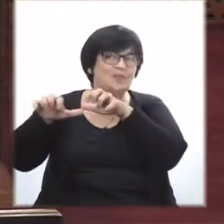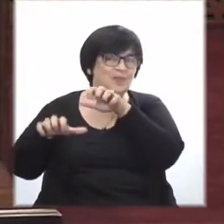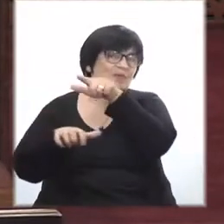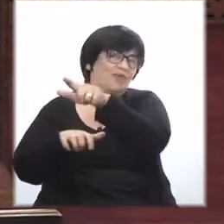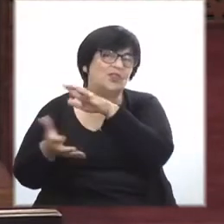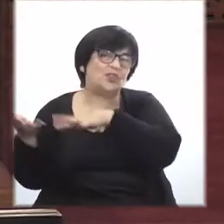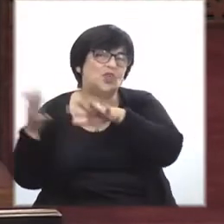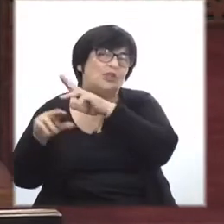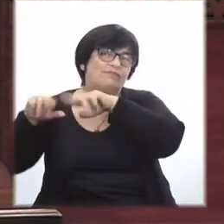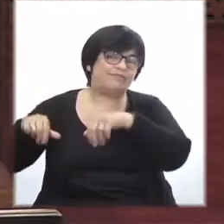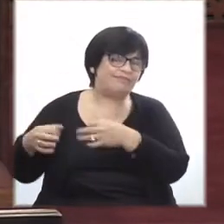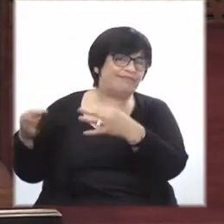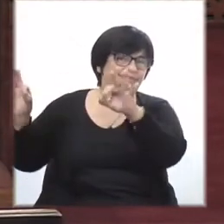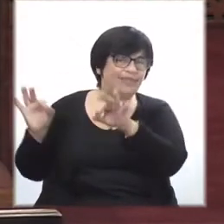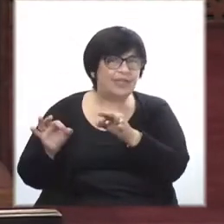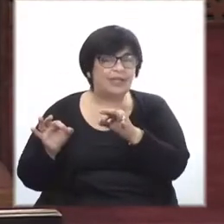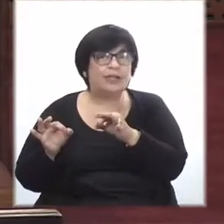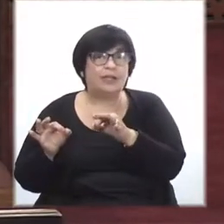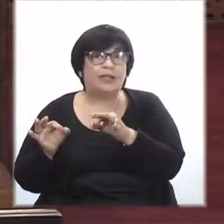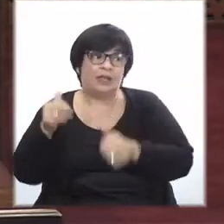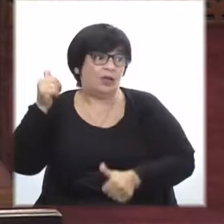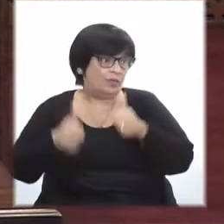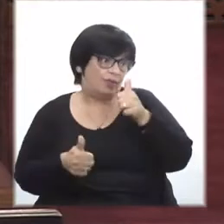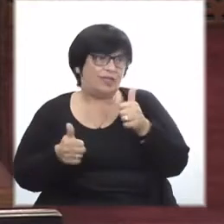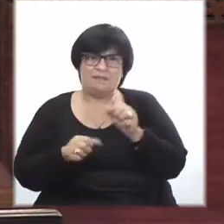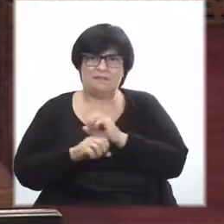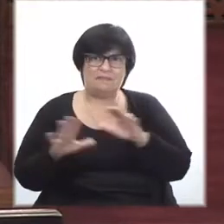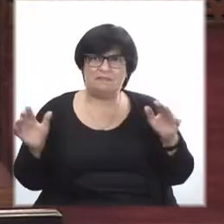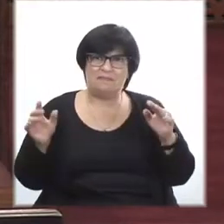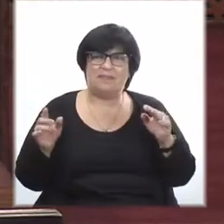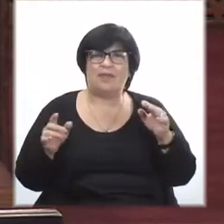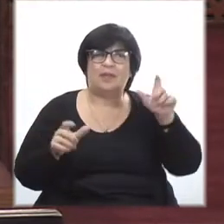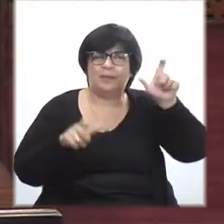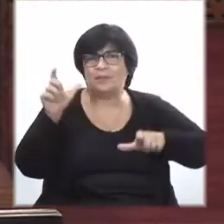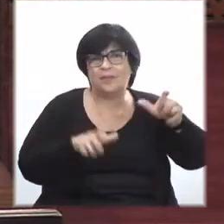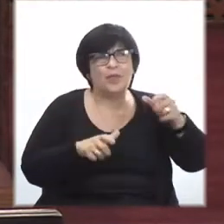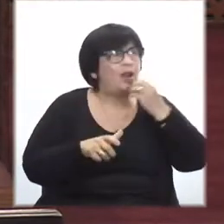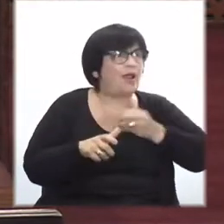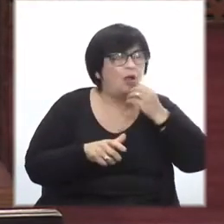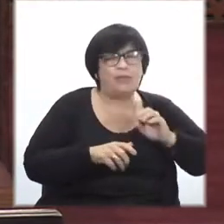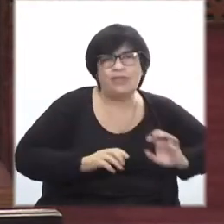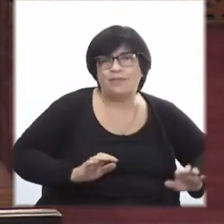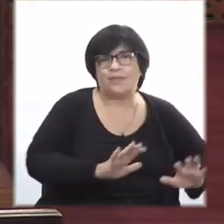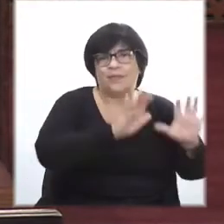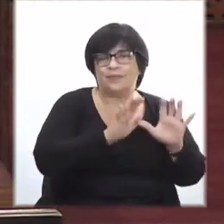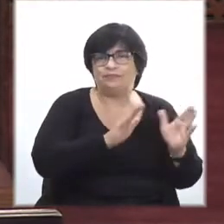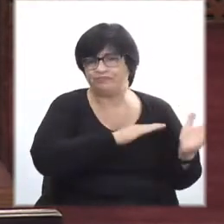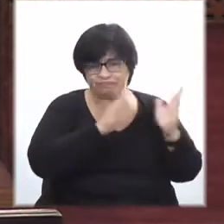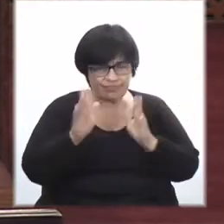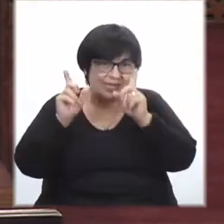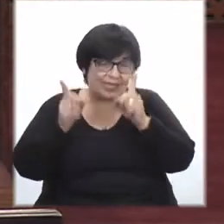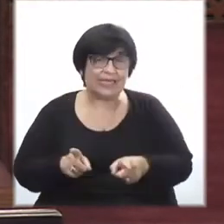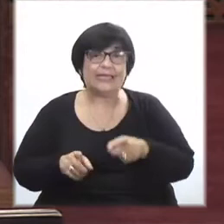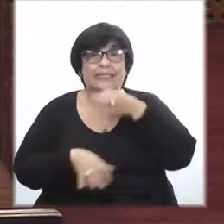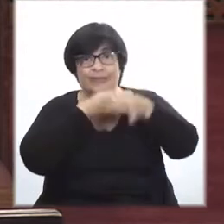gozan de exoneraciones, compitiendo deslealmente con actividades productoras de alimentos por la utilización de la tierra? Por otro lado, según el